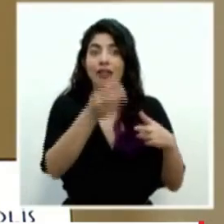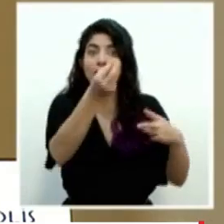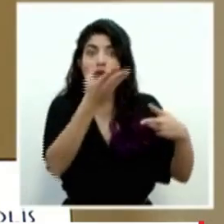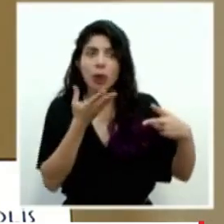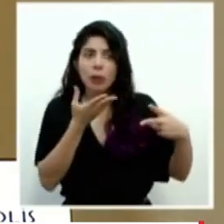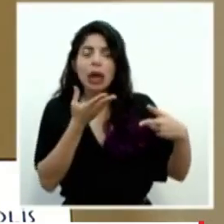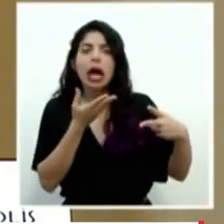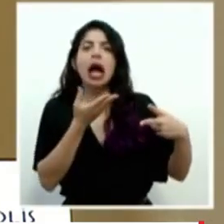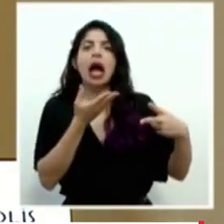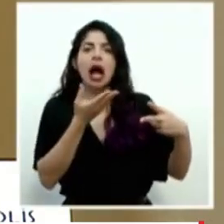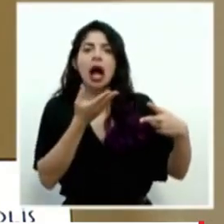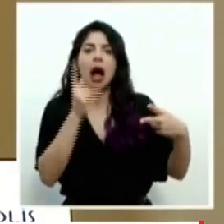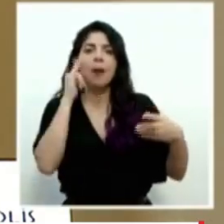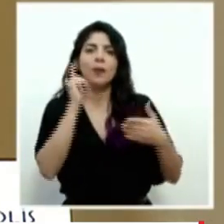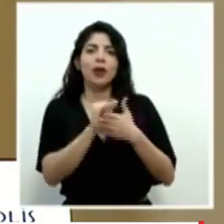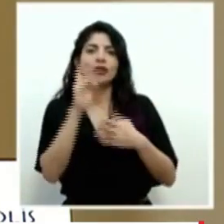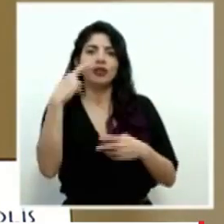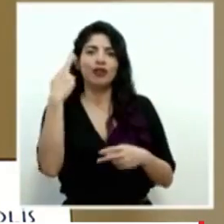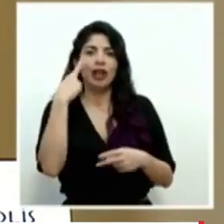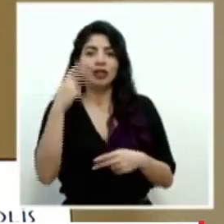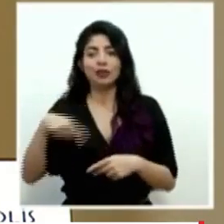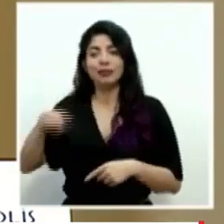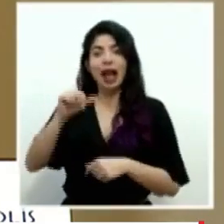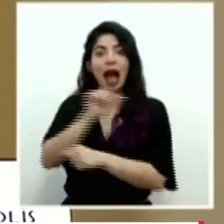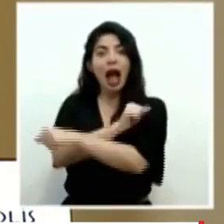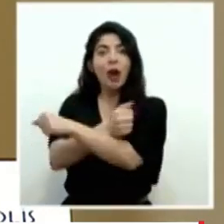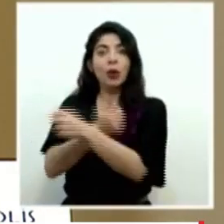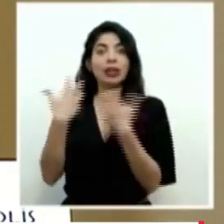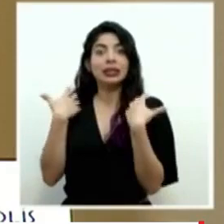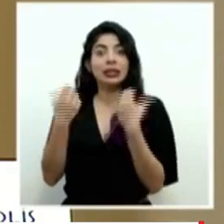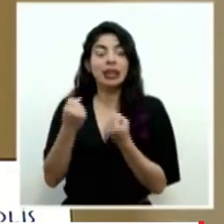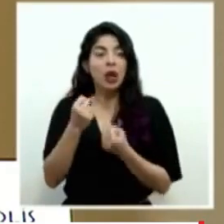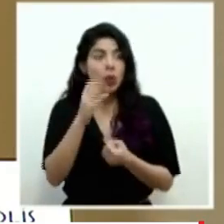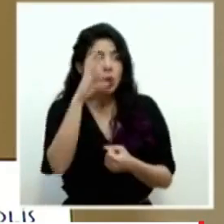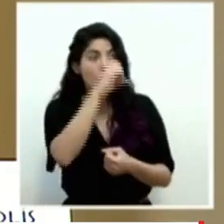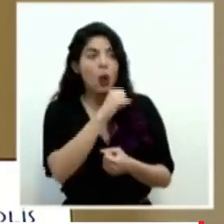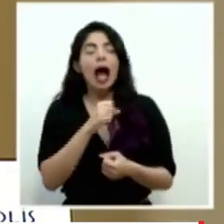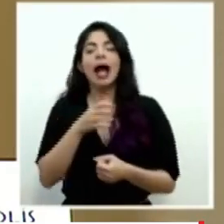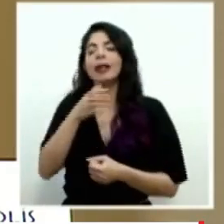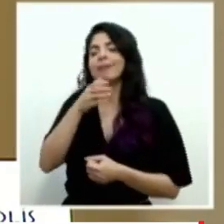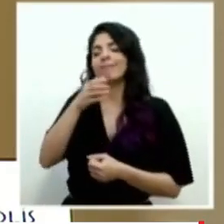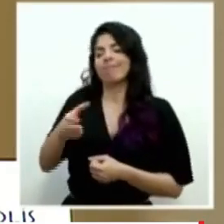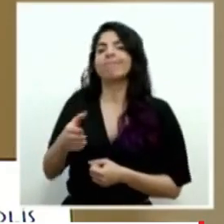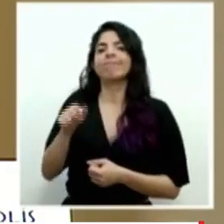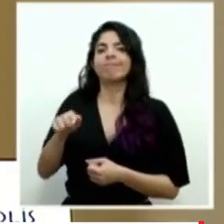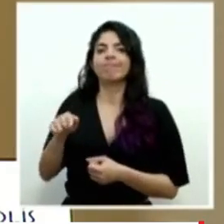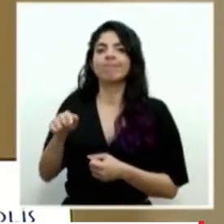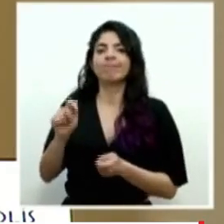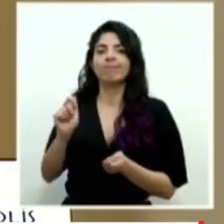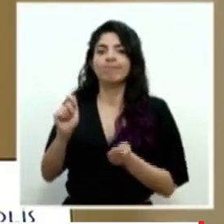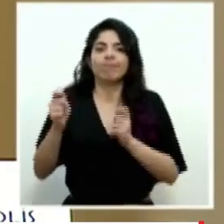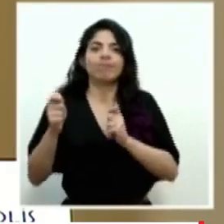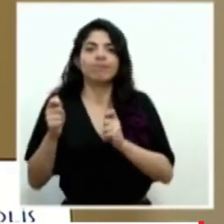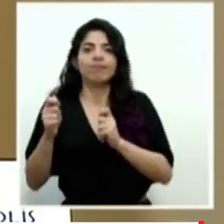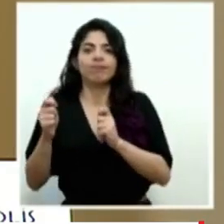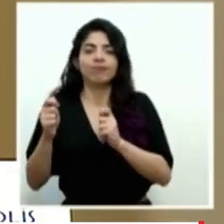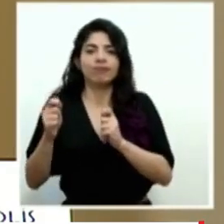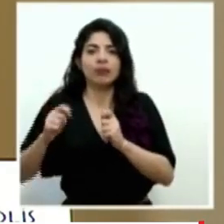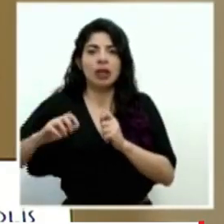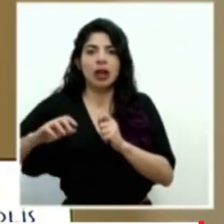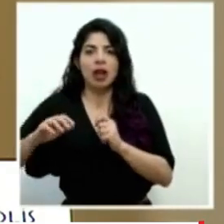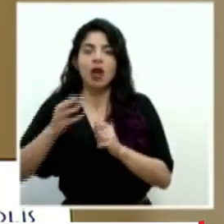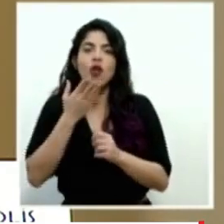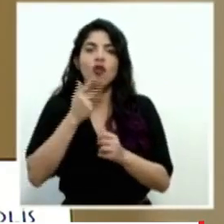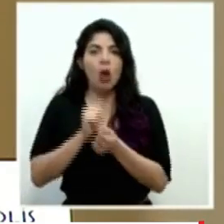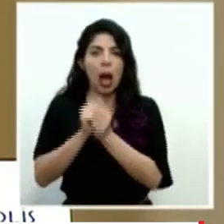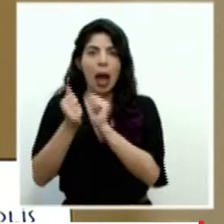que hacen a, en este caso, las autoridades de salud, recomendar elevar la alerta, y se cruza